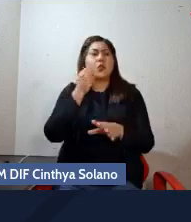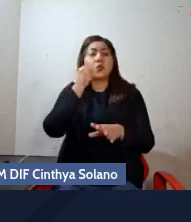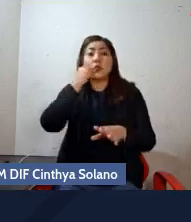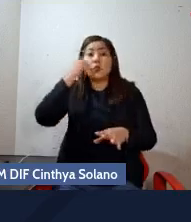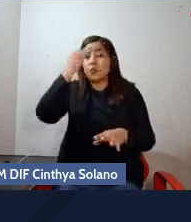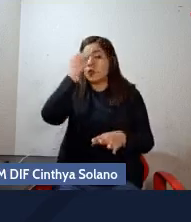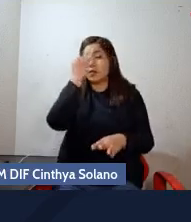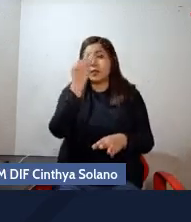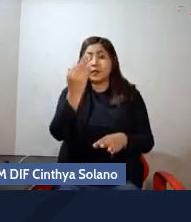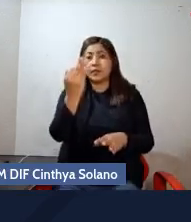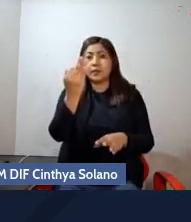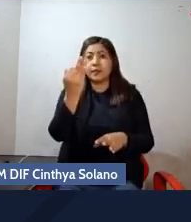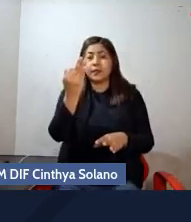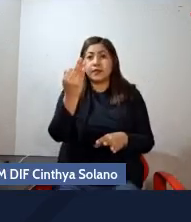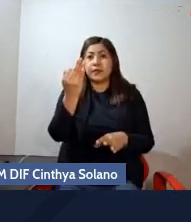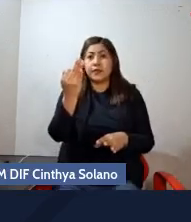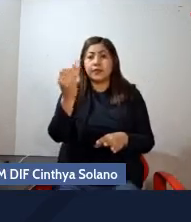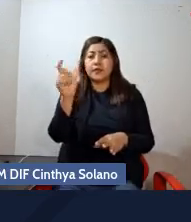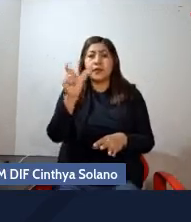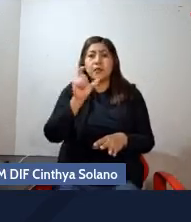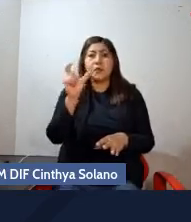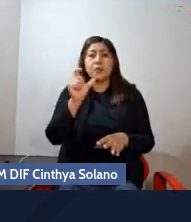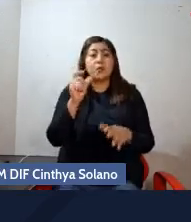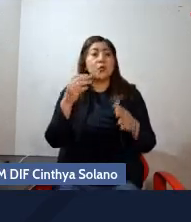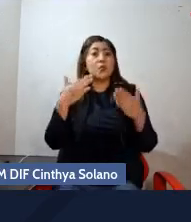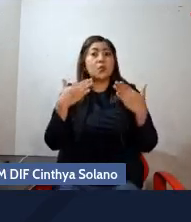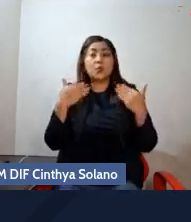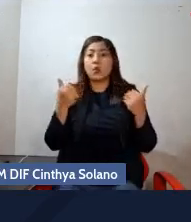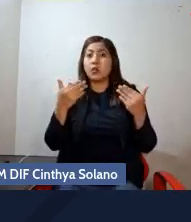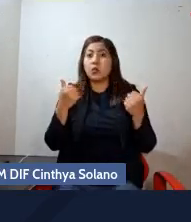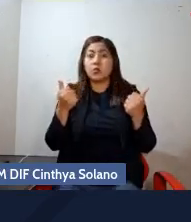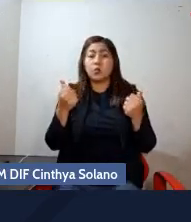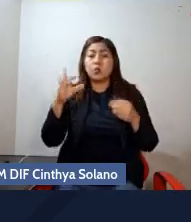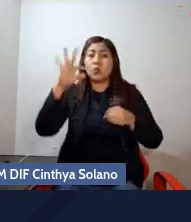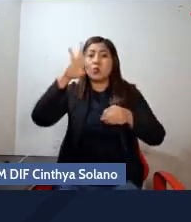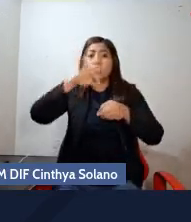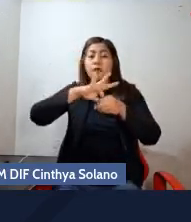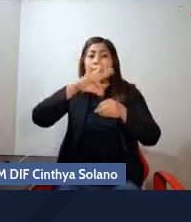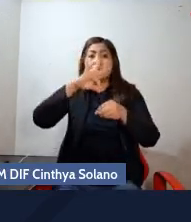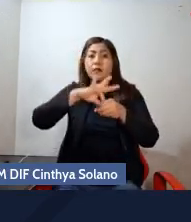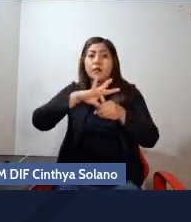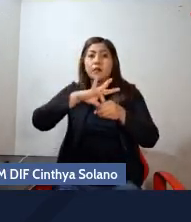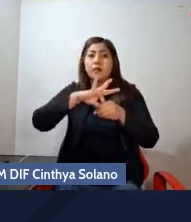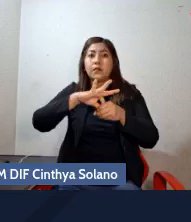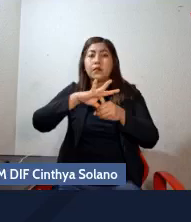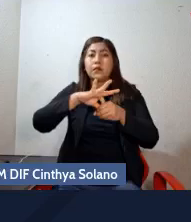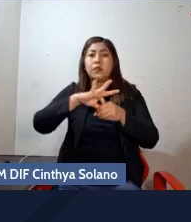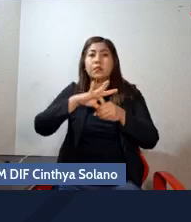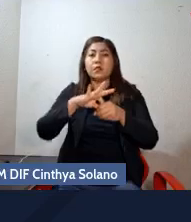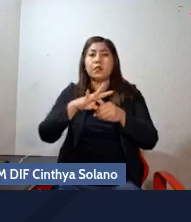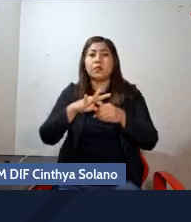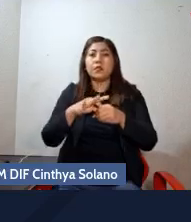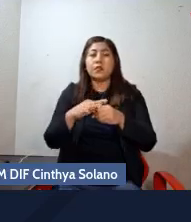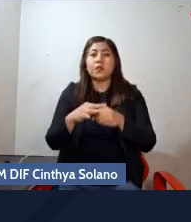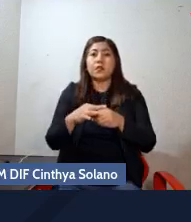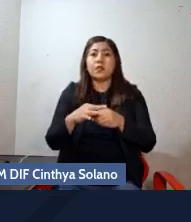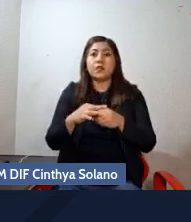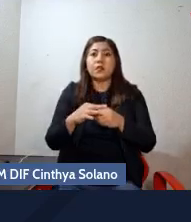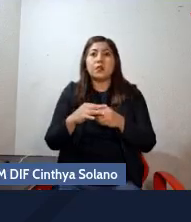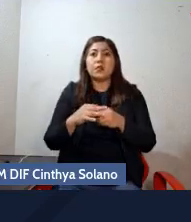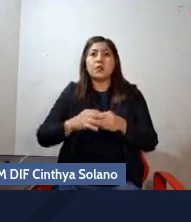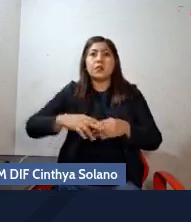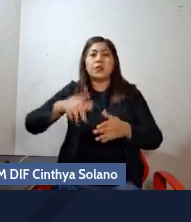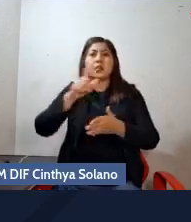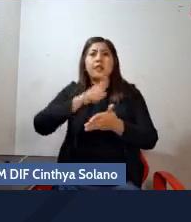tiempo, cuando no haya elecciones. Quien recoja en cualquier tiempo, sin una causa justificada por la ley, una o